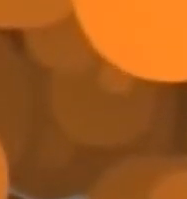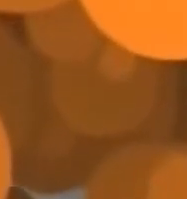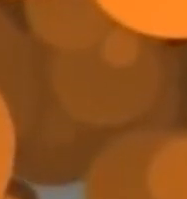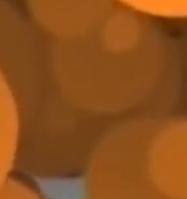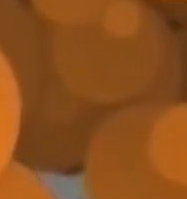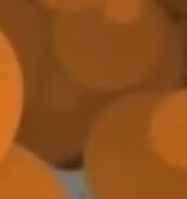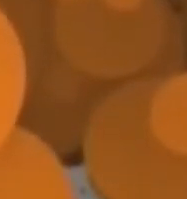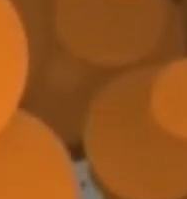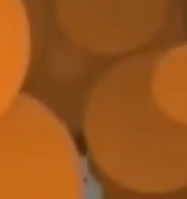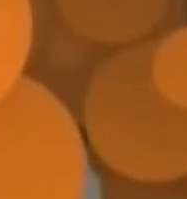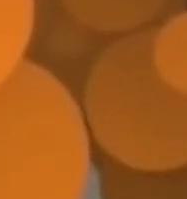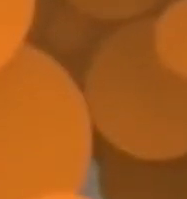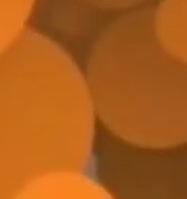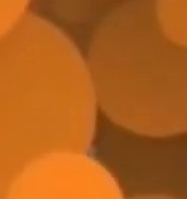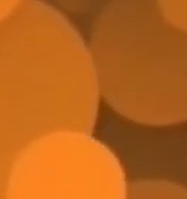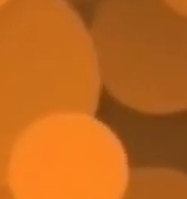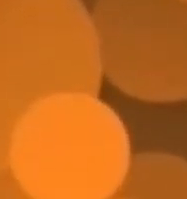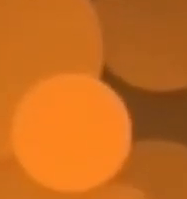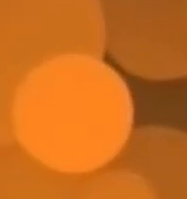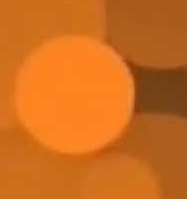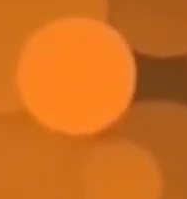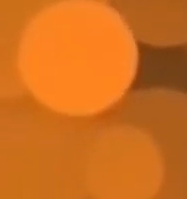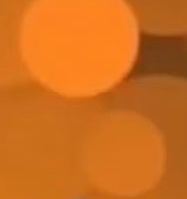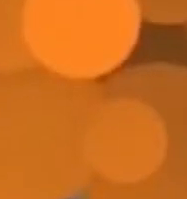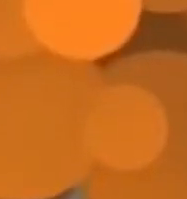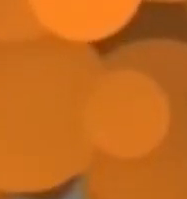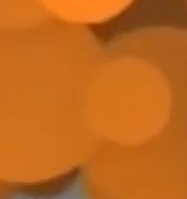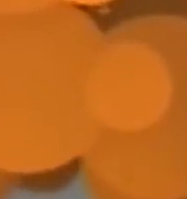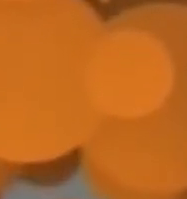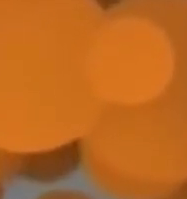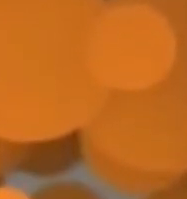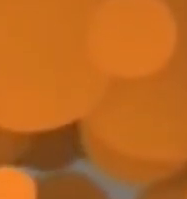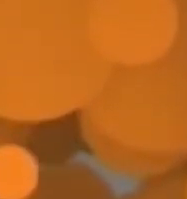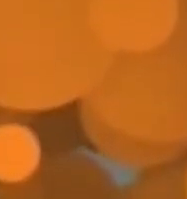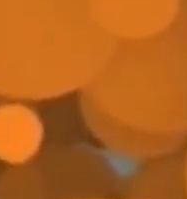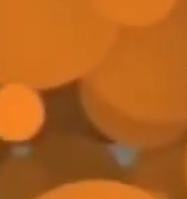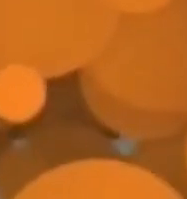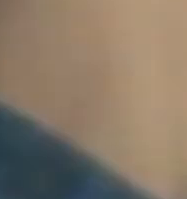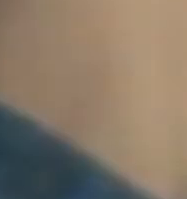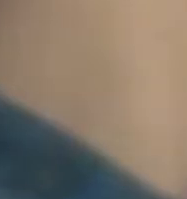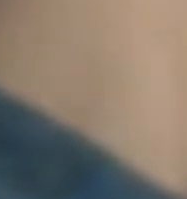Telecaribe, 30 años de historias.